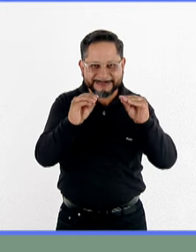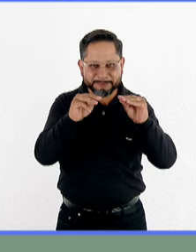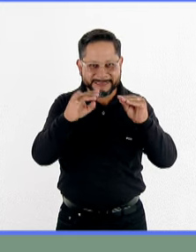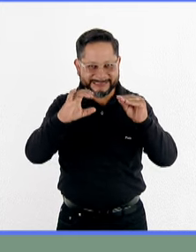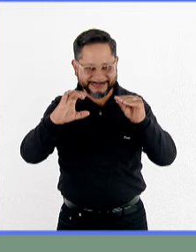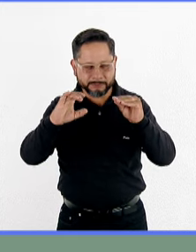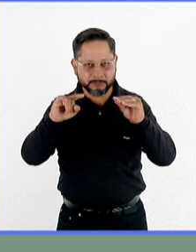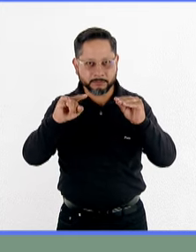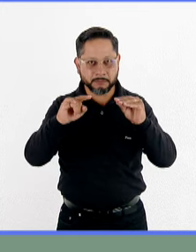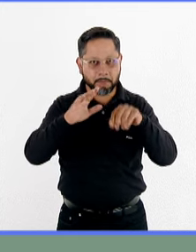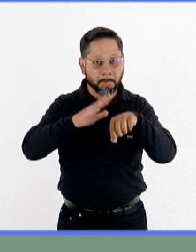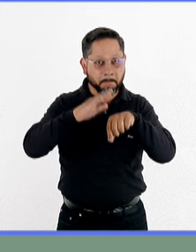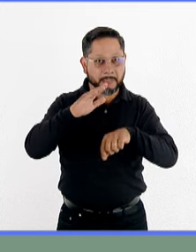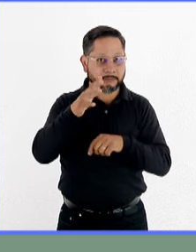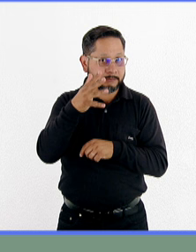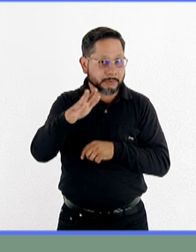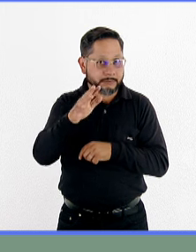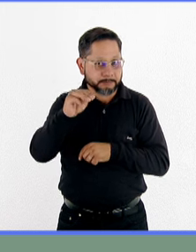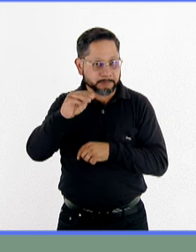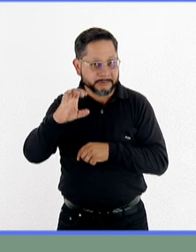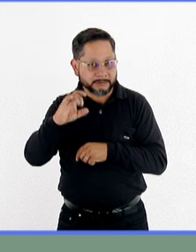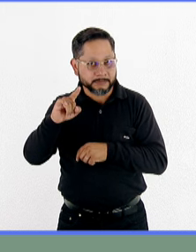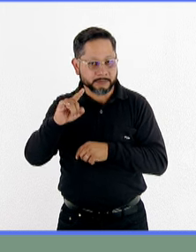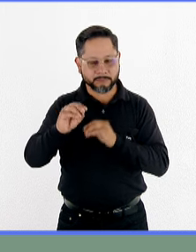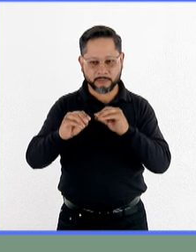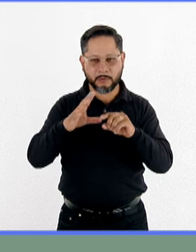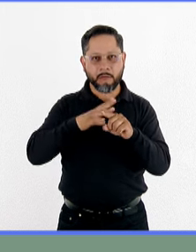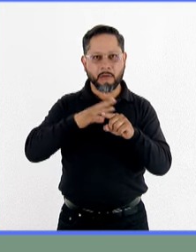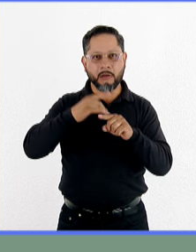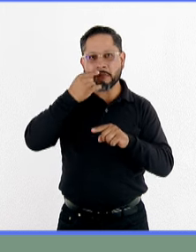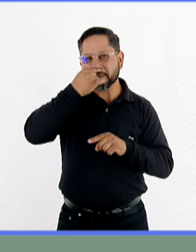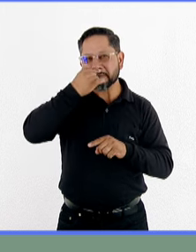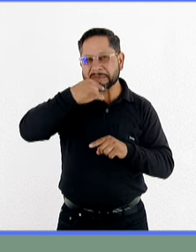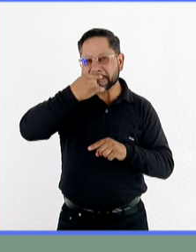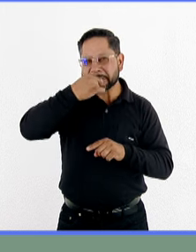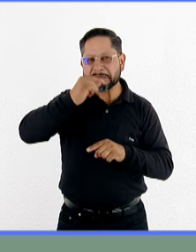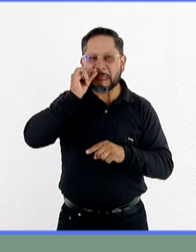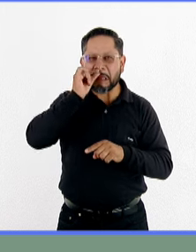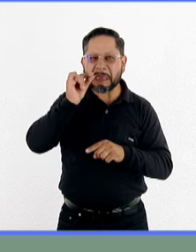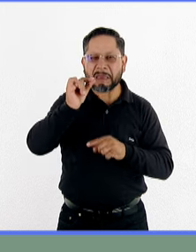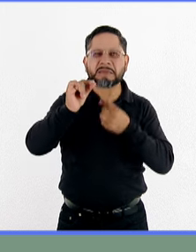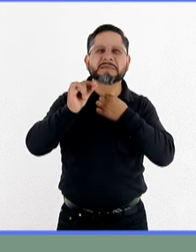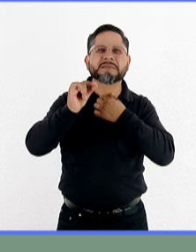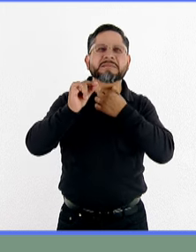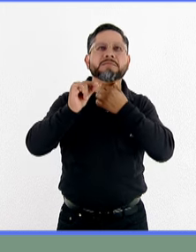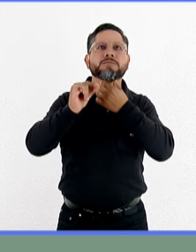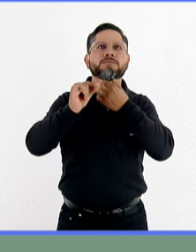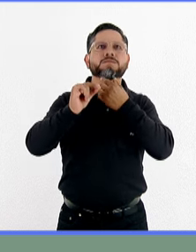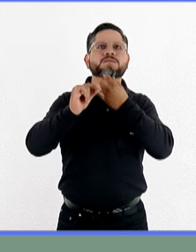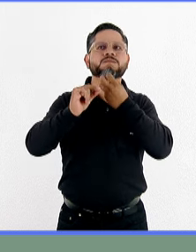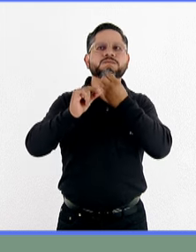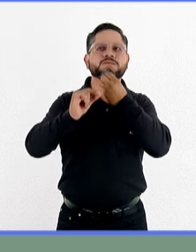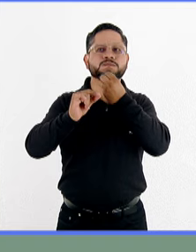Las partículas mayores de 10 micras impactan en el moco que recubre la mucosa nasal o de la tráquea y los